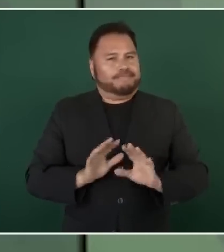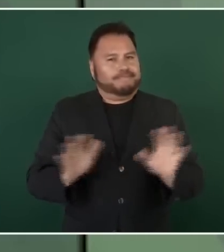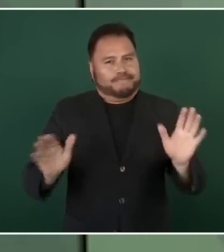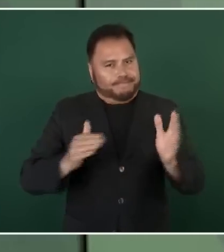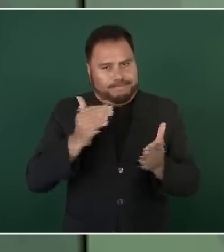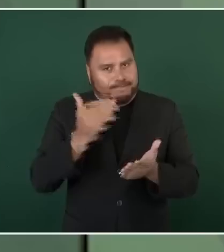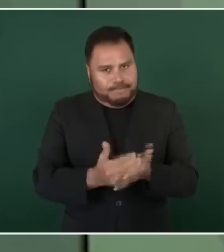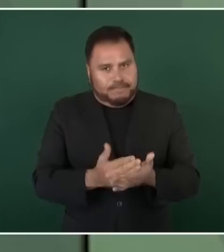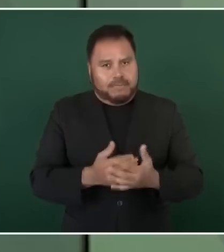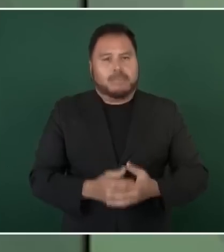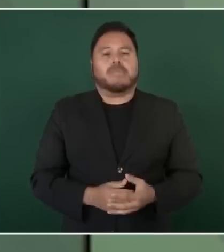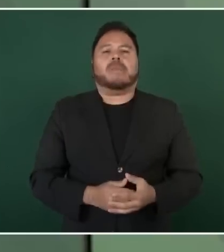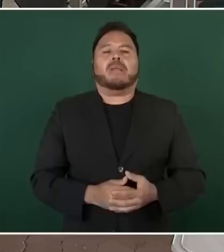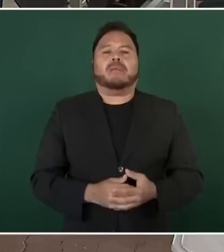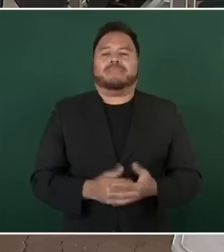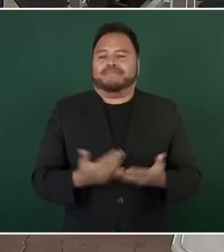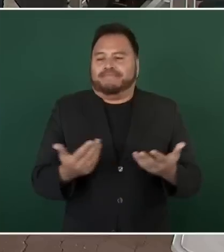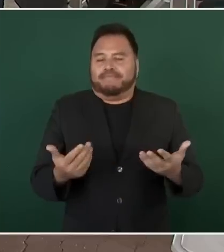ni